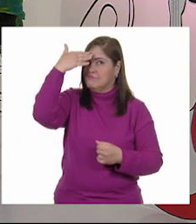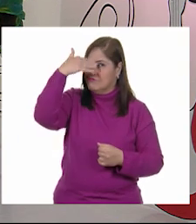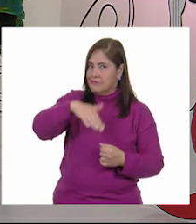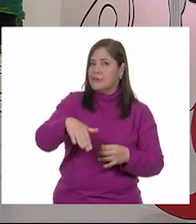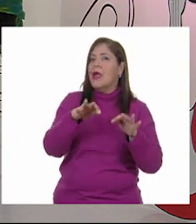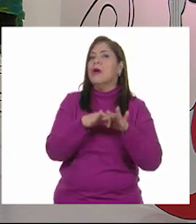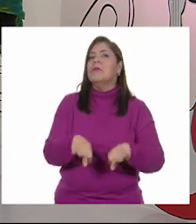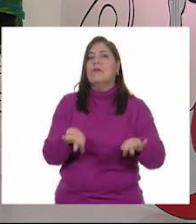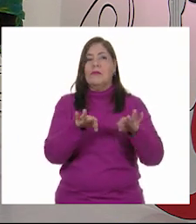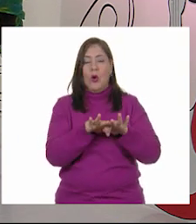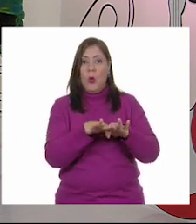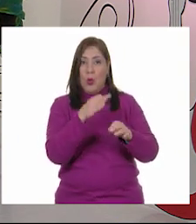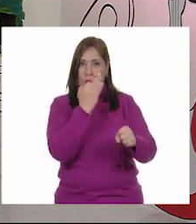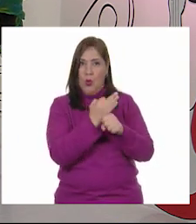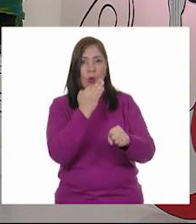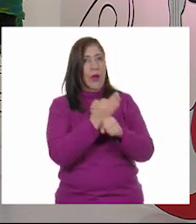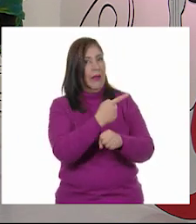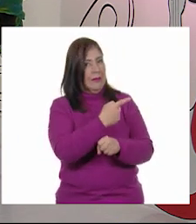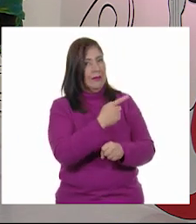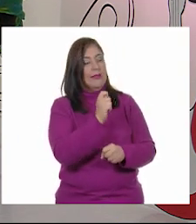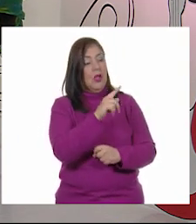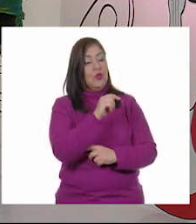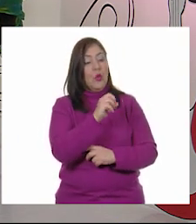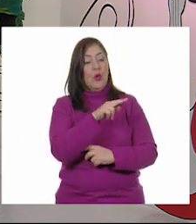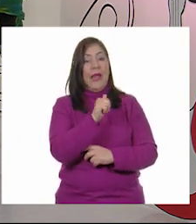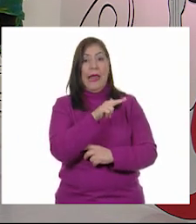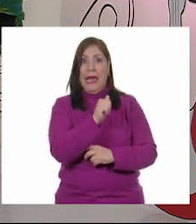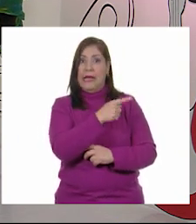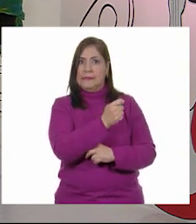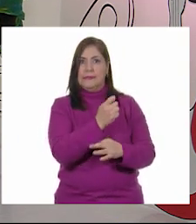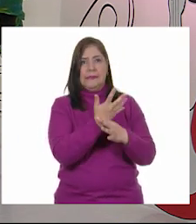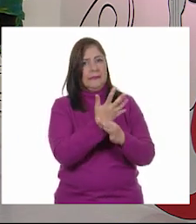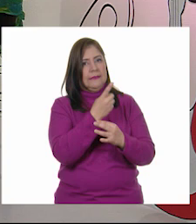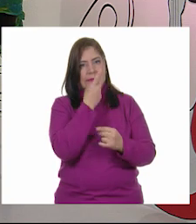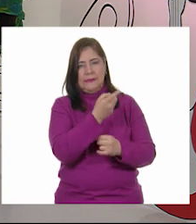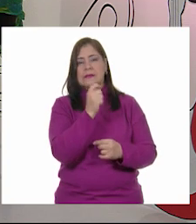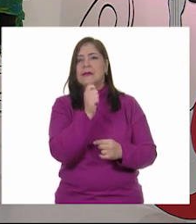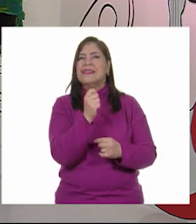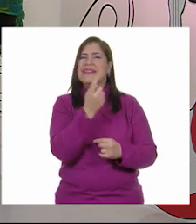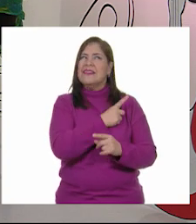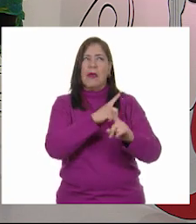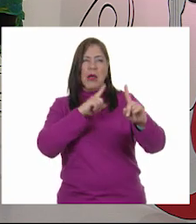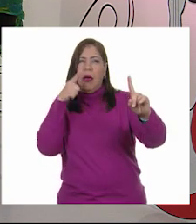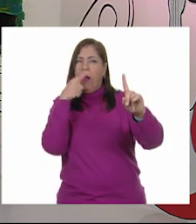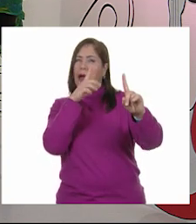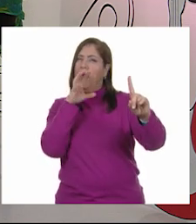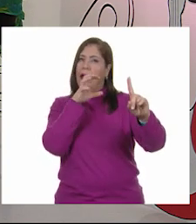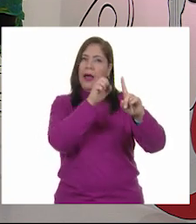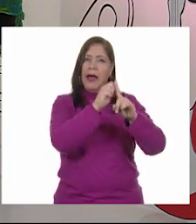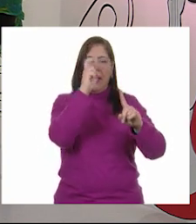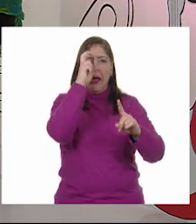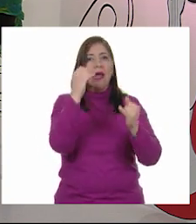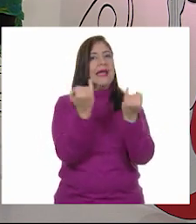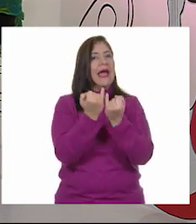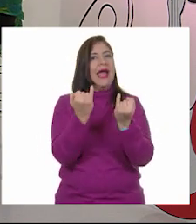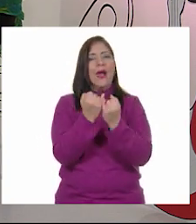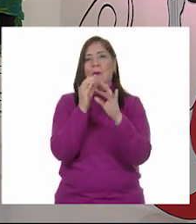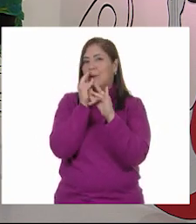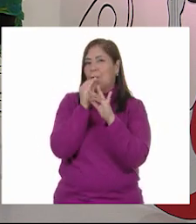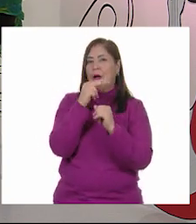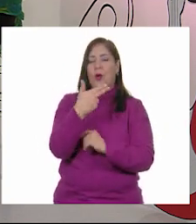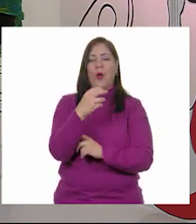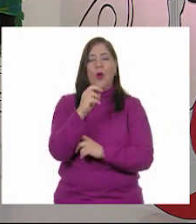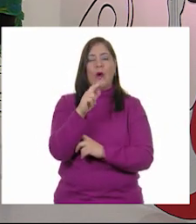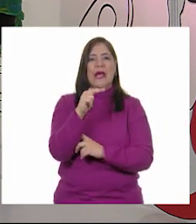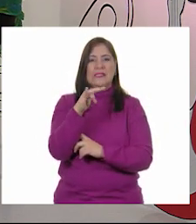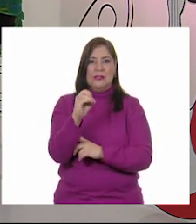que nos está diciendo nuestra querida Tonana. Siempre seguir nuestros sueños. Así nos dijo también el maestro Horacio Franco y nos dijo el